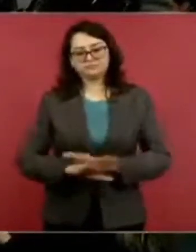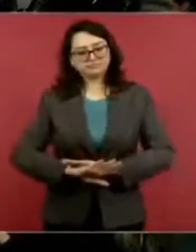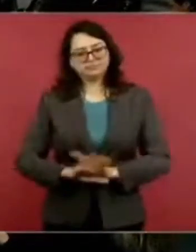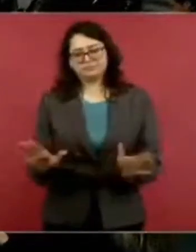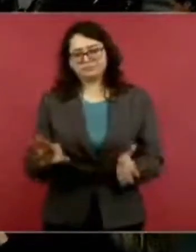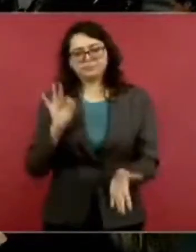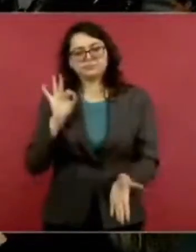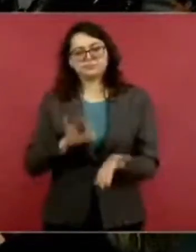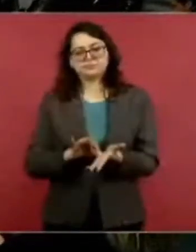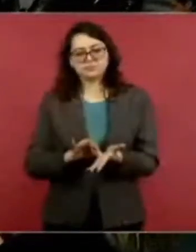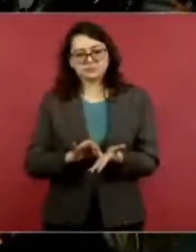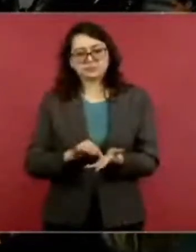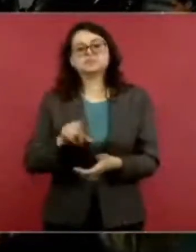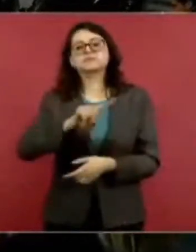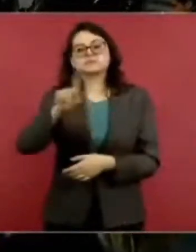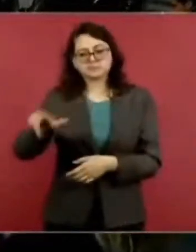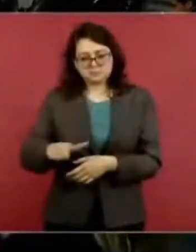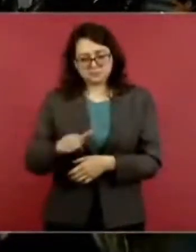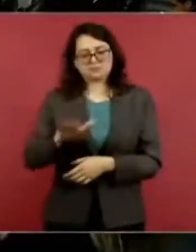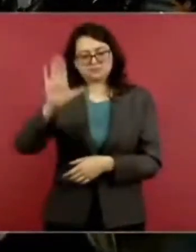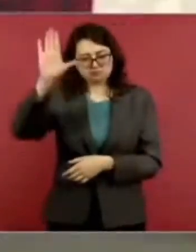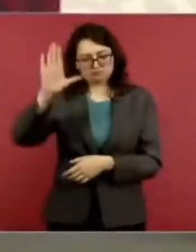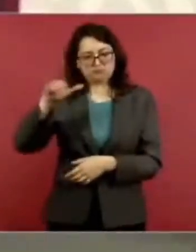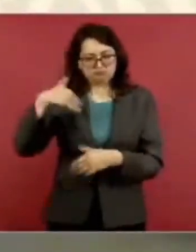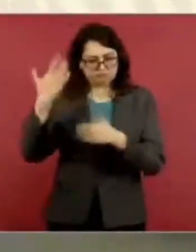ya, deja que te toque, ya vamos a hablar.